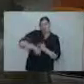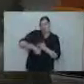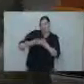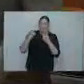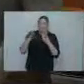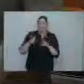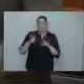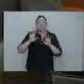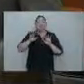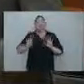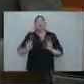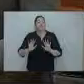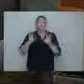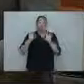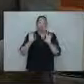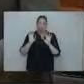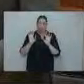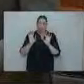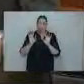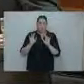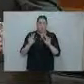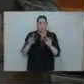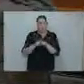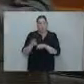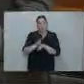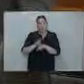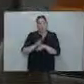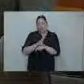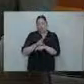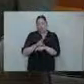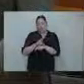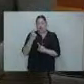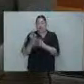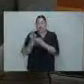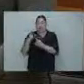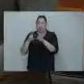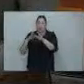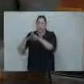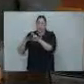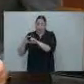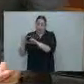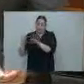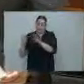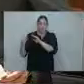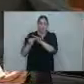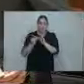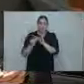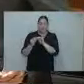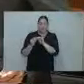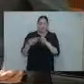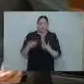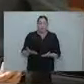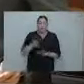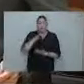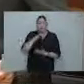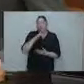pero harían las delicias de la Consejería y de algunos organismos concretos. Por eso, por cuestiones de